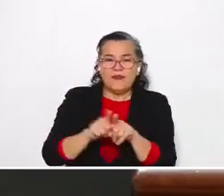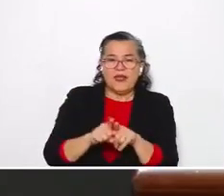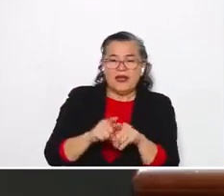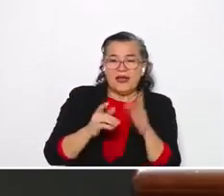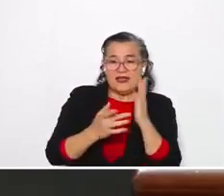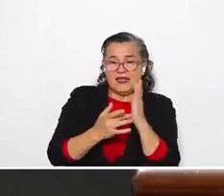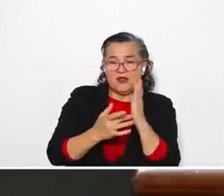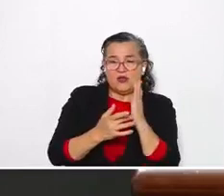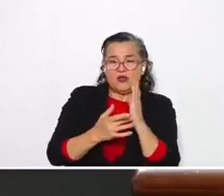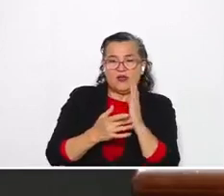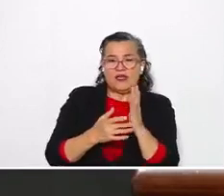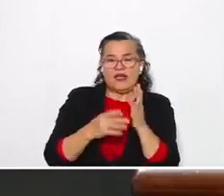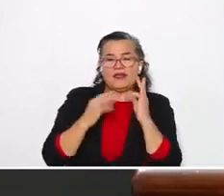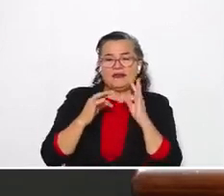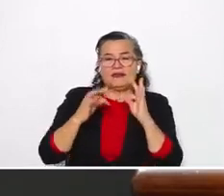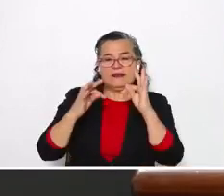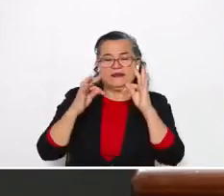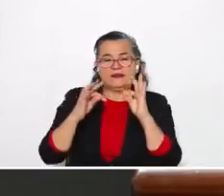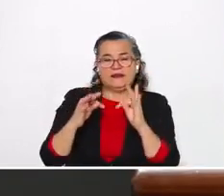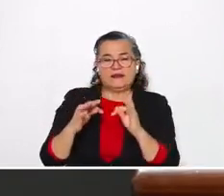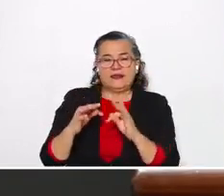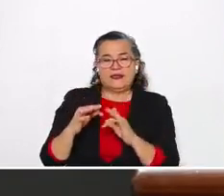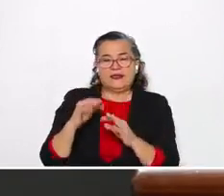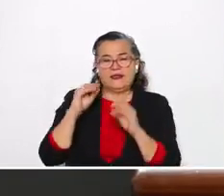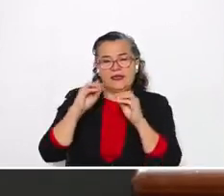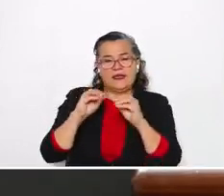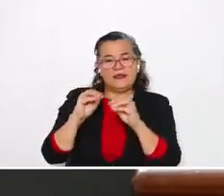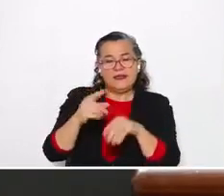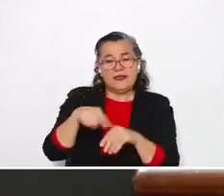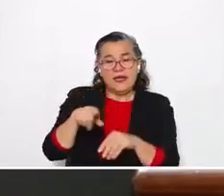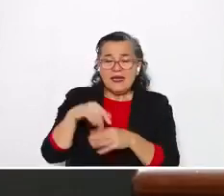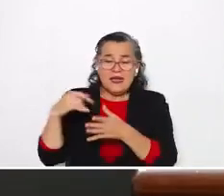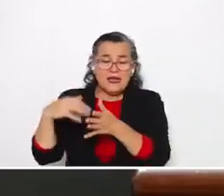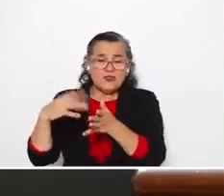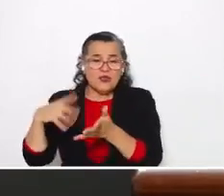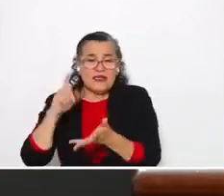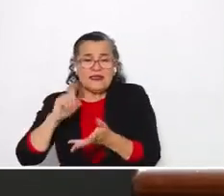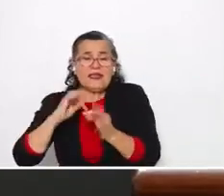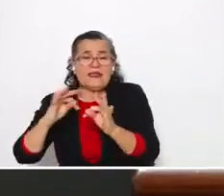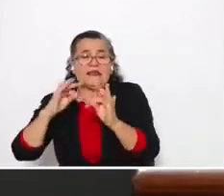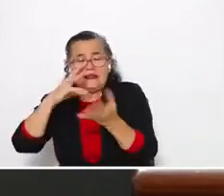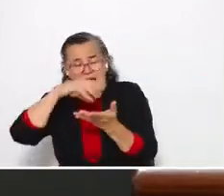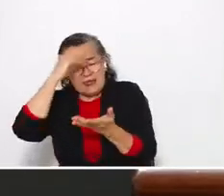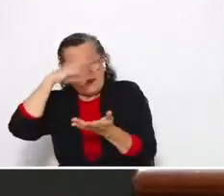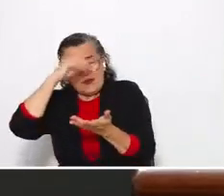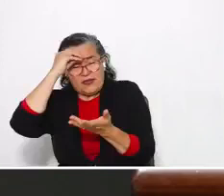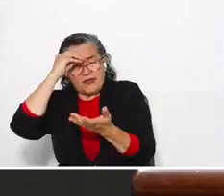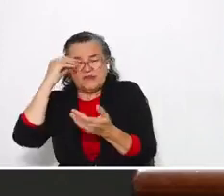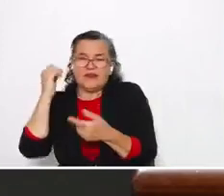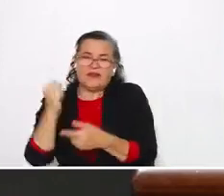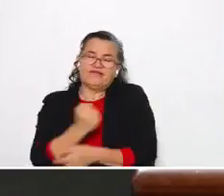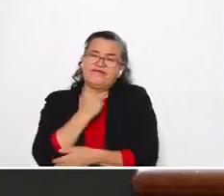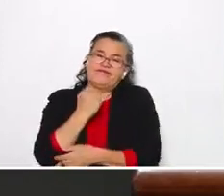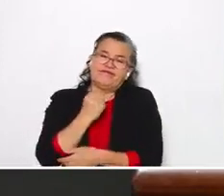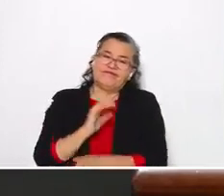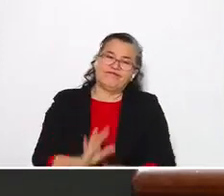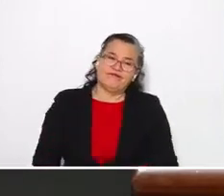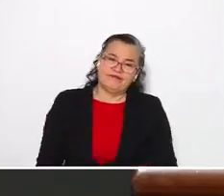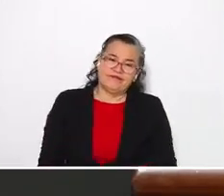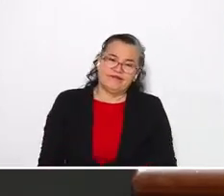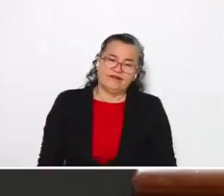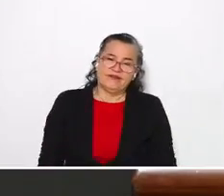intenta enseñar, a la vez que el estudiantado intenta aprender, aunque lamentablemente a veces pone